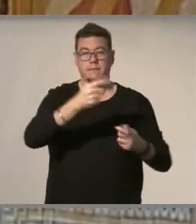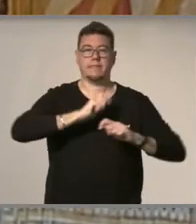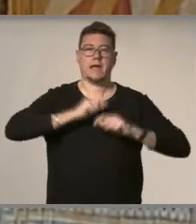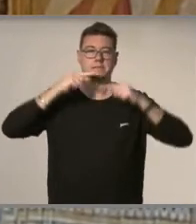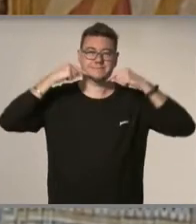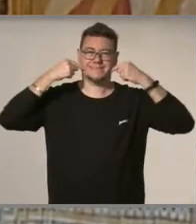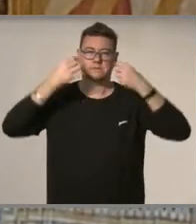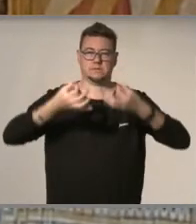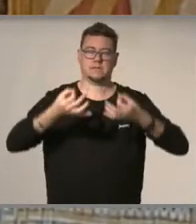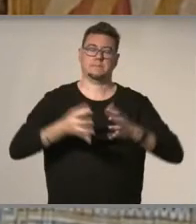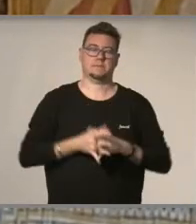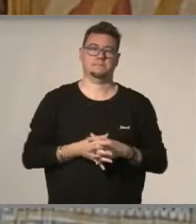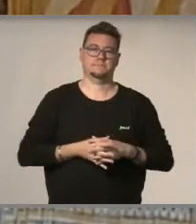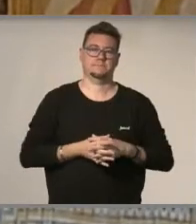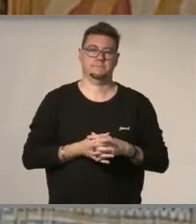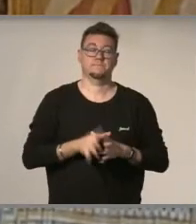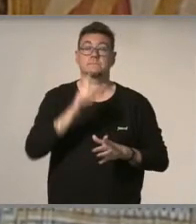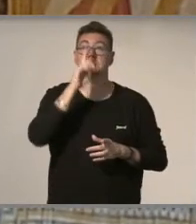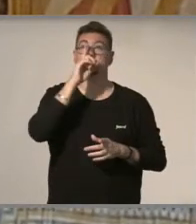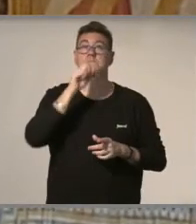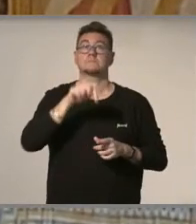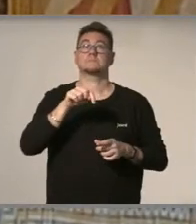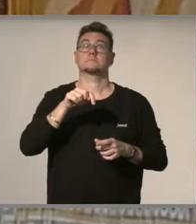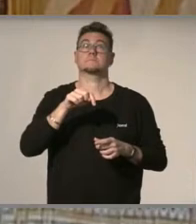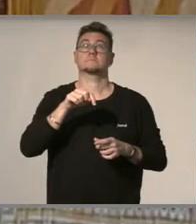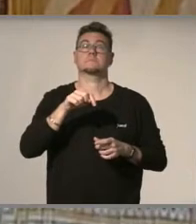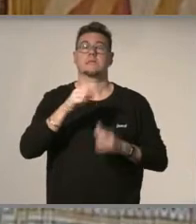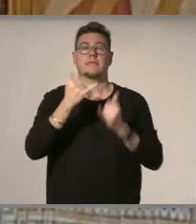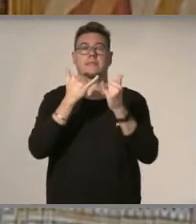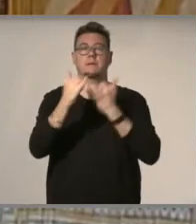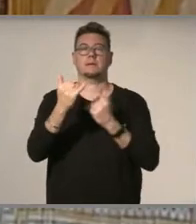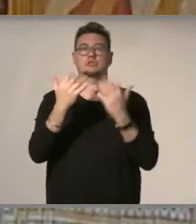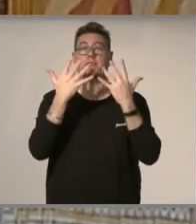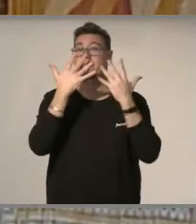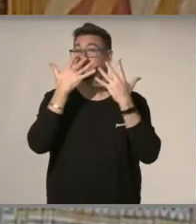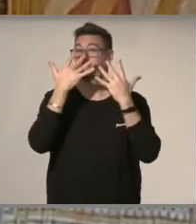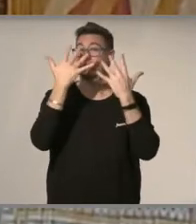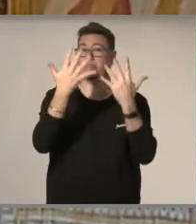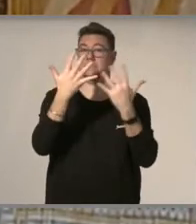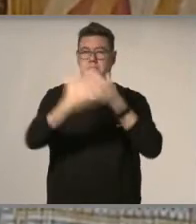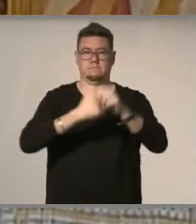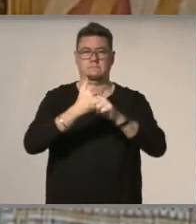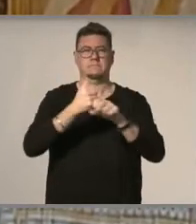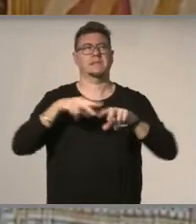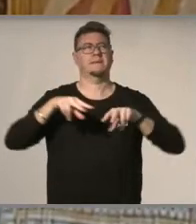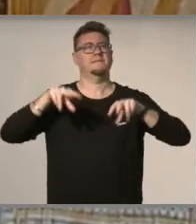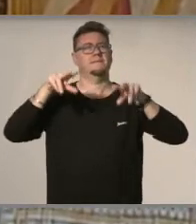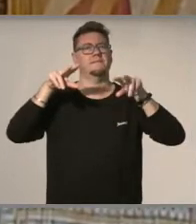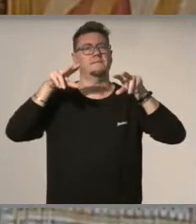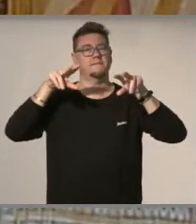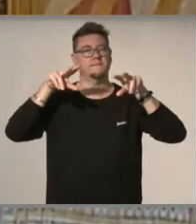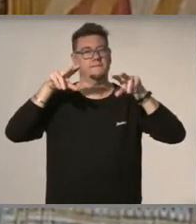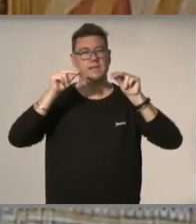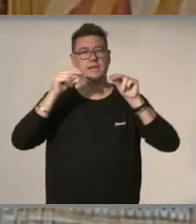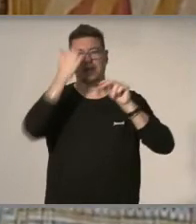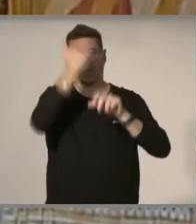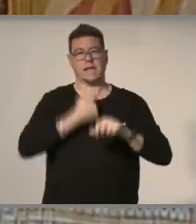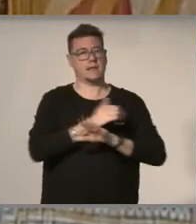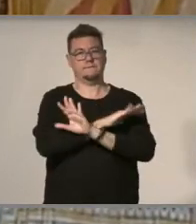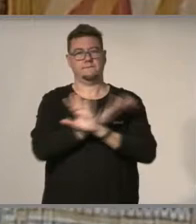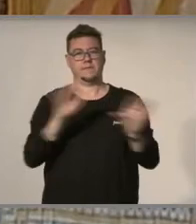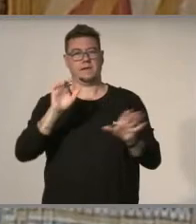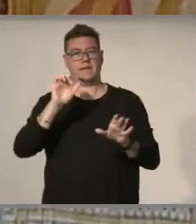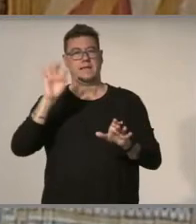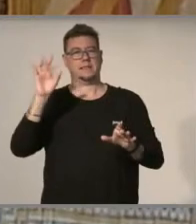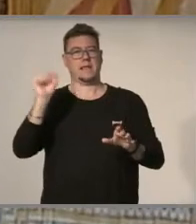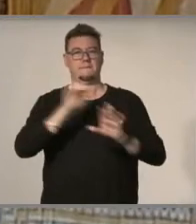sonreír. Este año celebraremos el 10º aniversario del fin de la violencia del terrorismo etarra